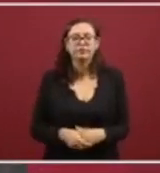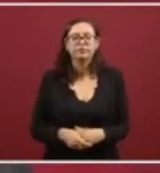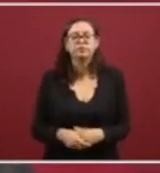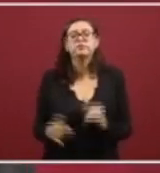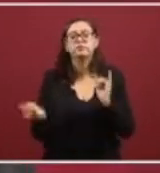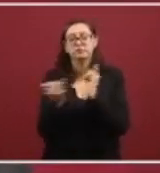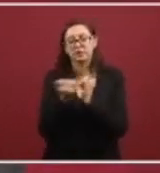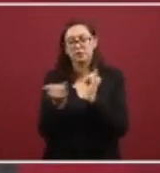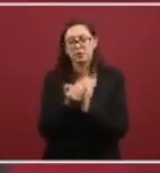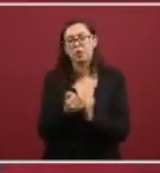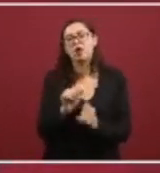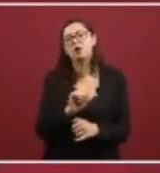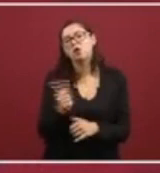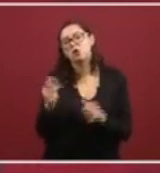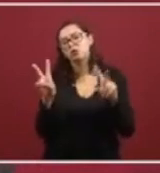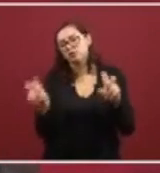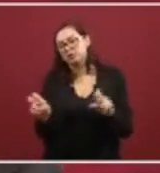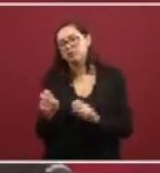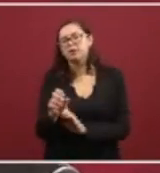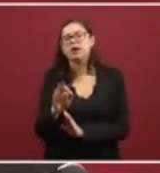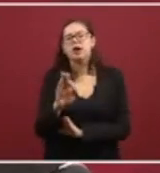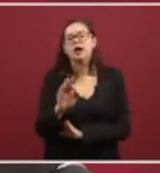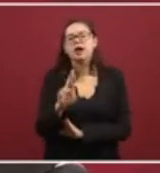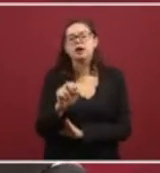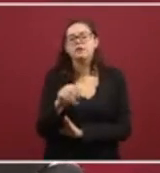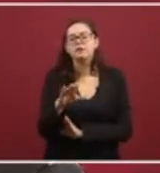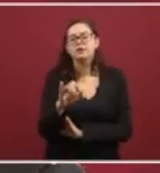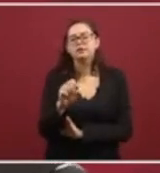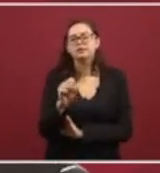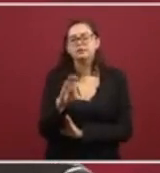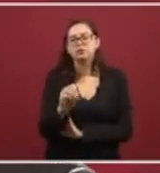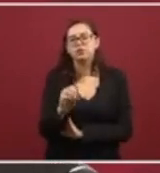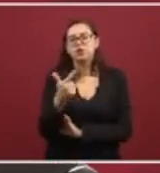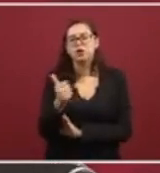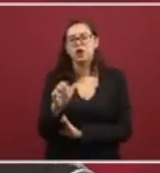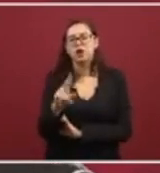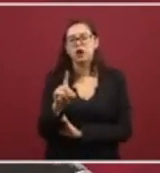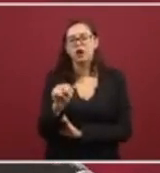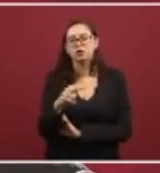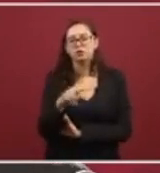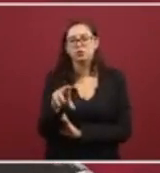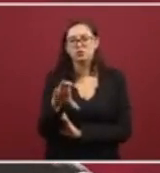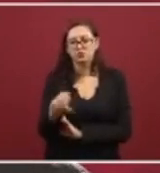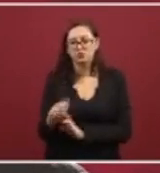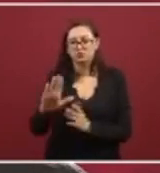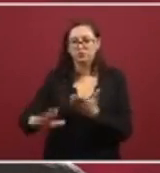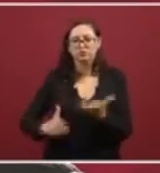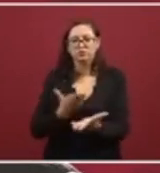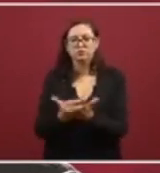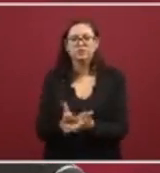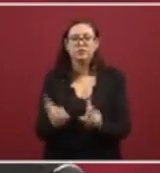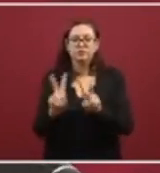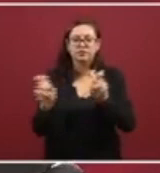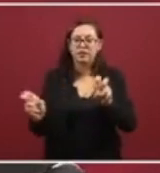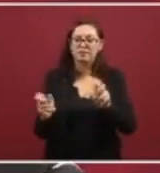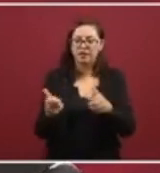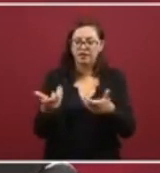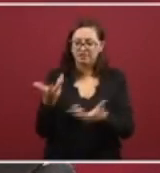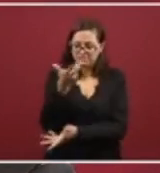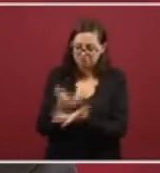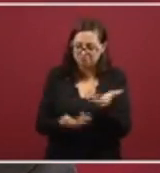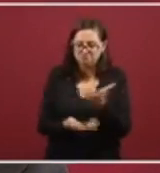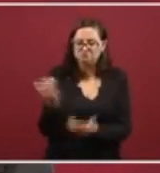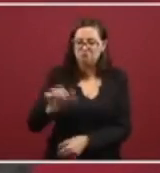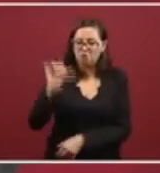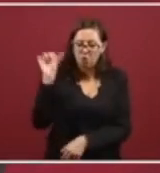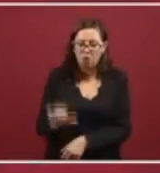Garduño inició y va a presentar el día de hoy por la tarde las acciones de migración inmediatas, acciones inmediatas en materia